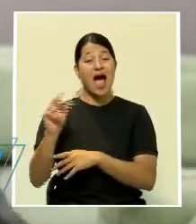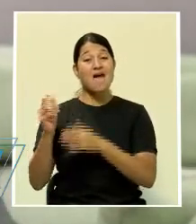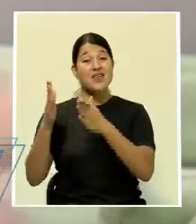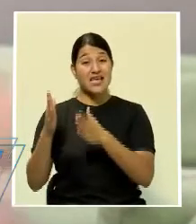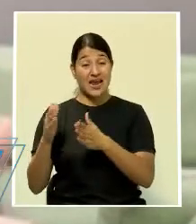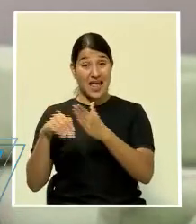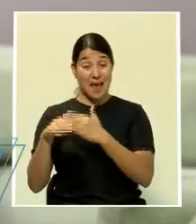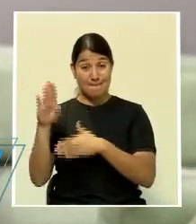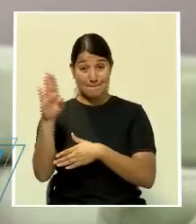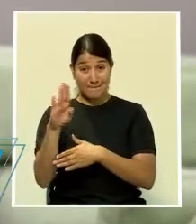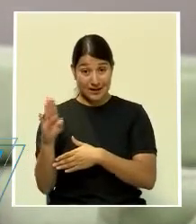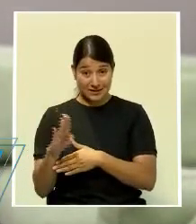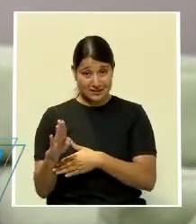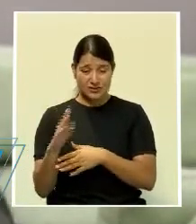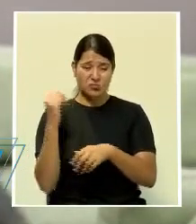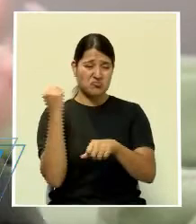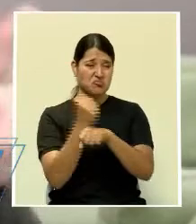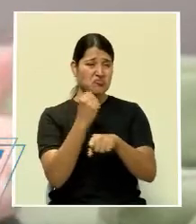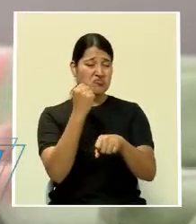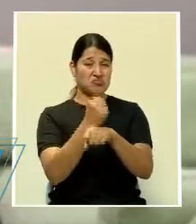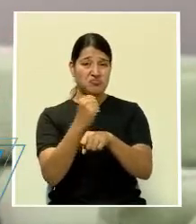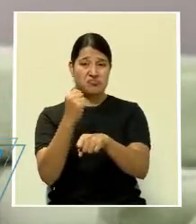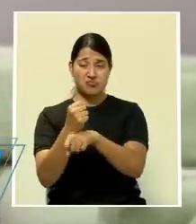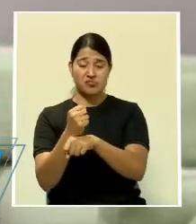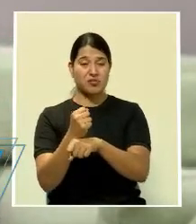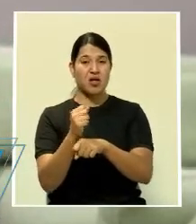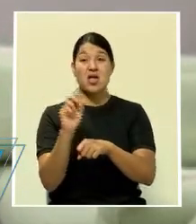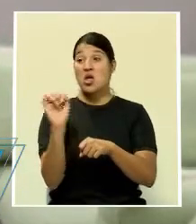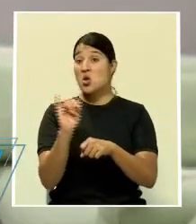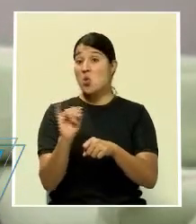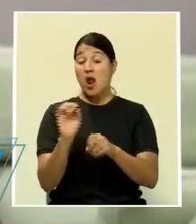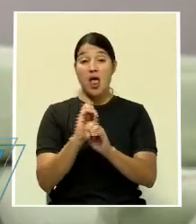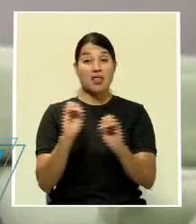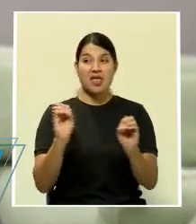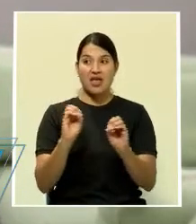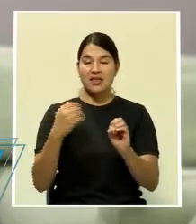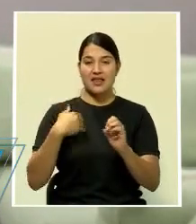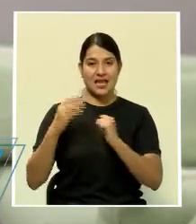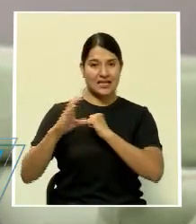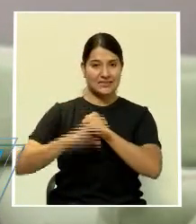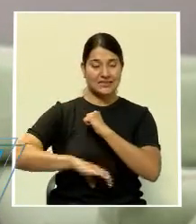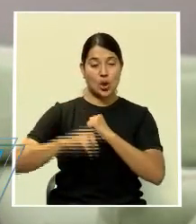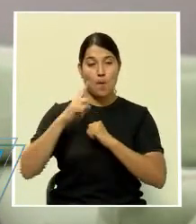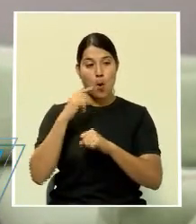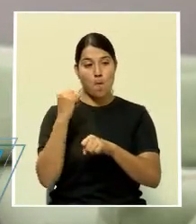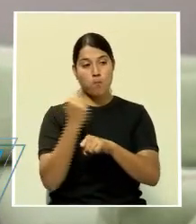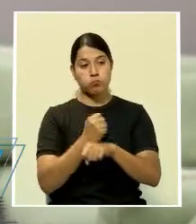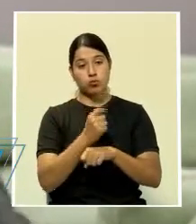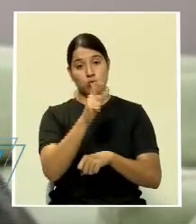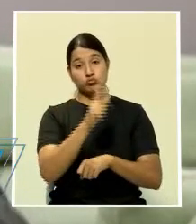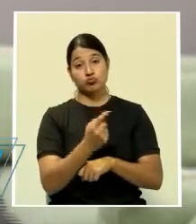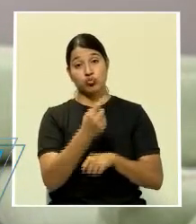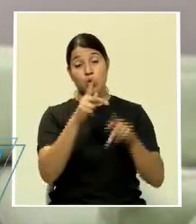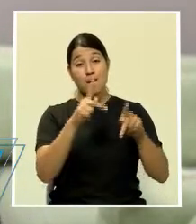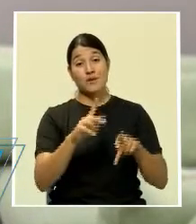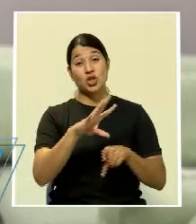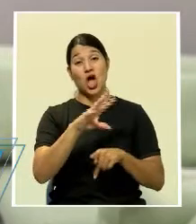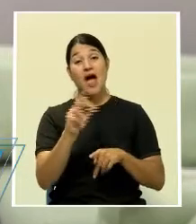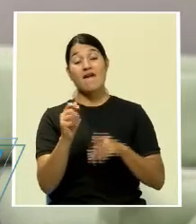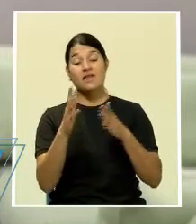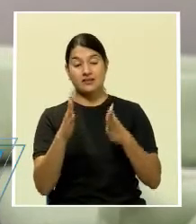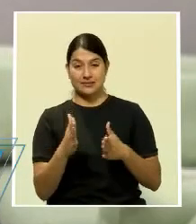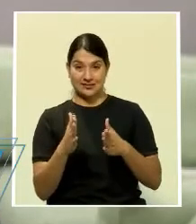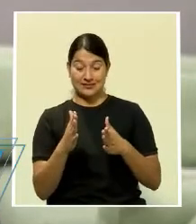hay impunidad en esos contextos, pensemos también en el contexto colombiano, en fin, son situaciones